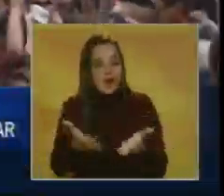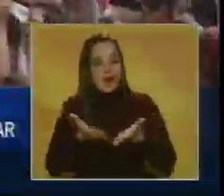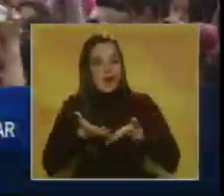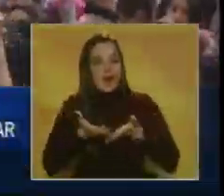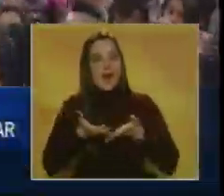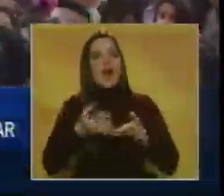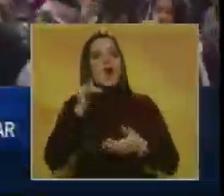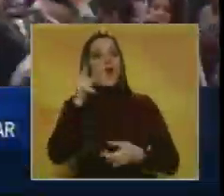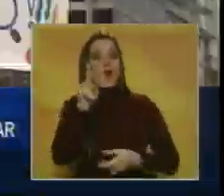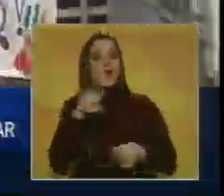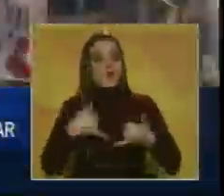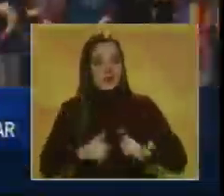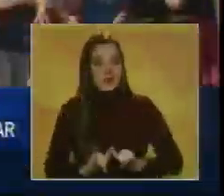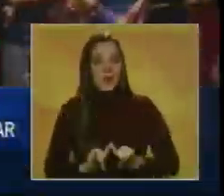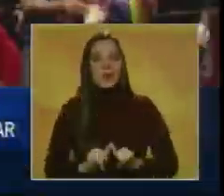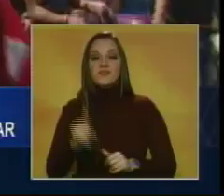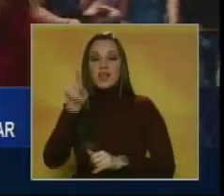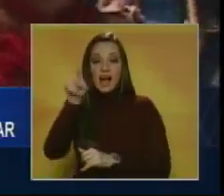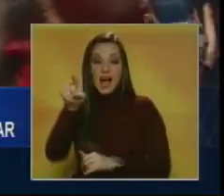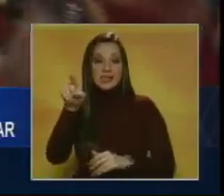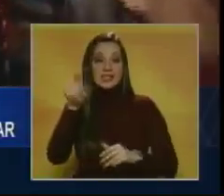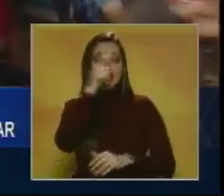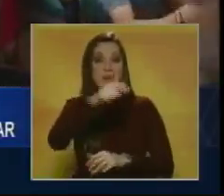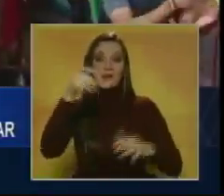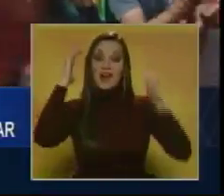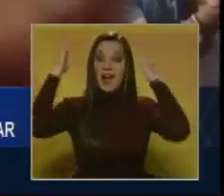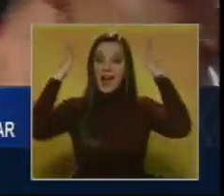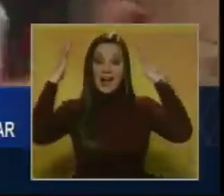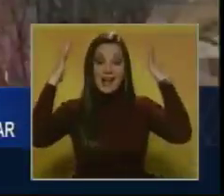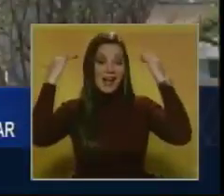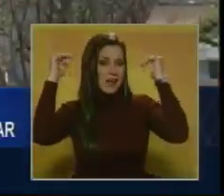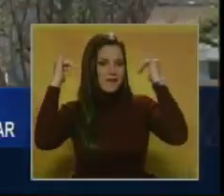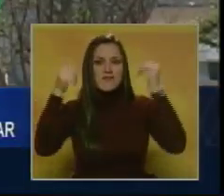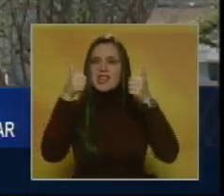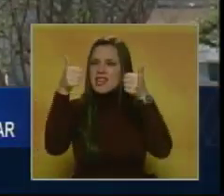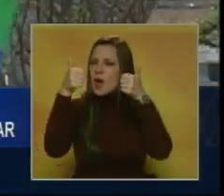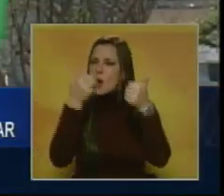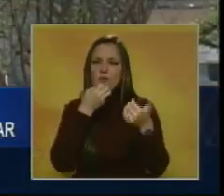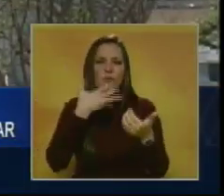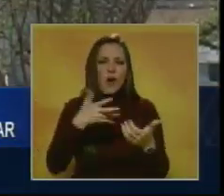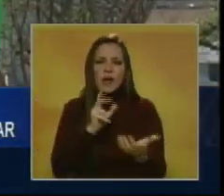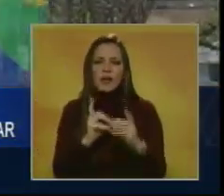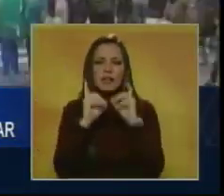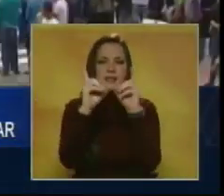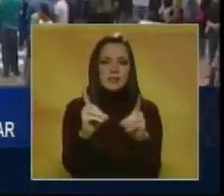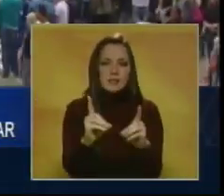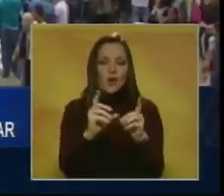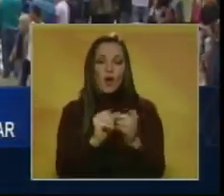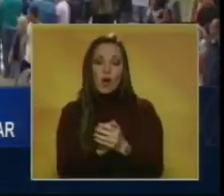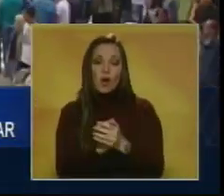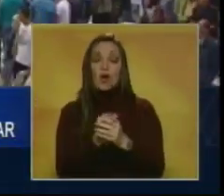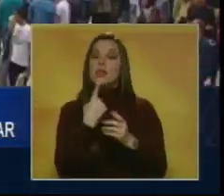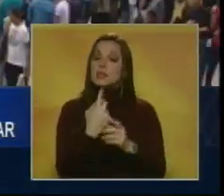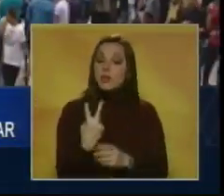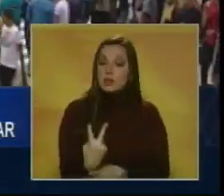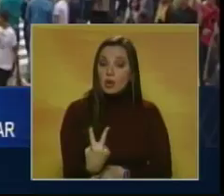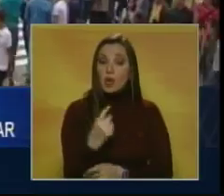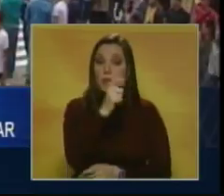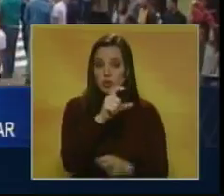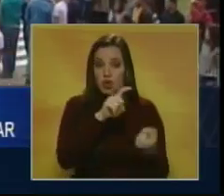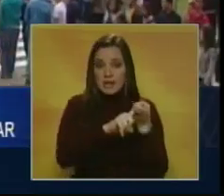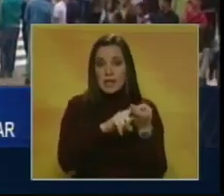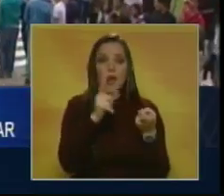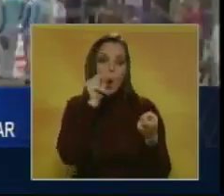comunidad colombiana celebró la decisión de la más alta instancia judicial que determinó que el sexo de las parejas y